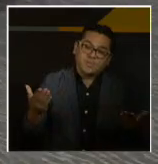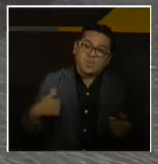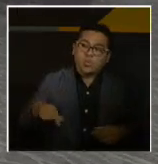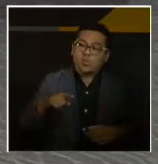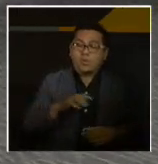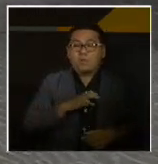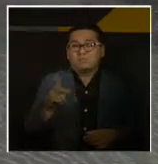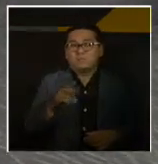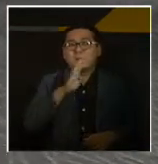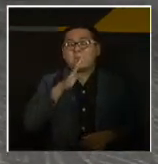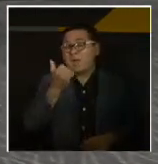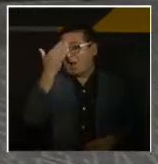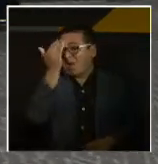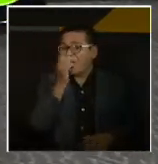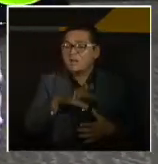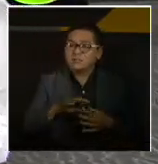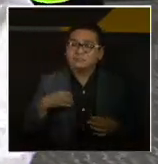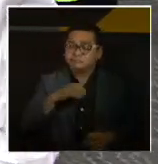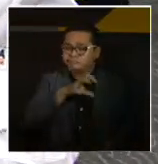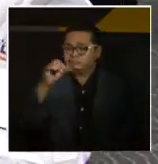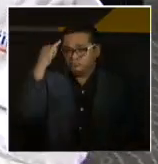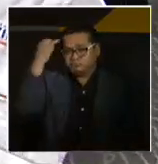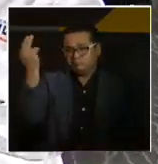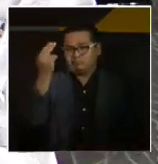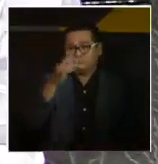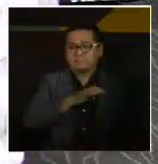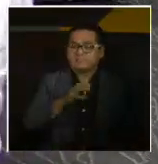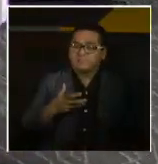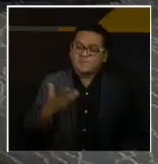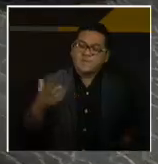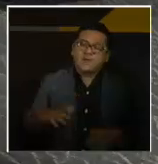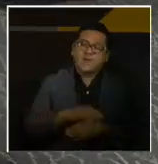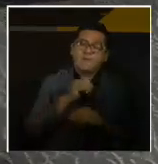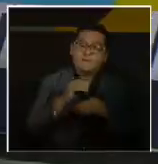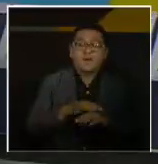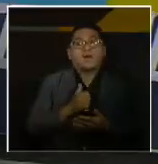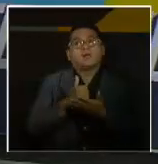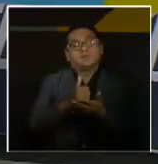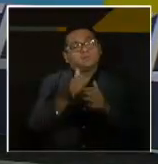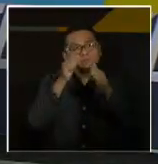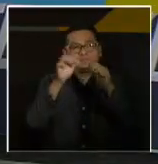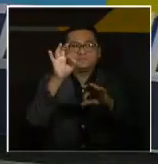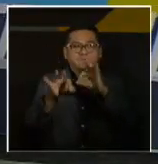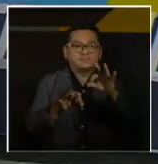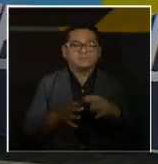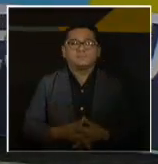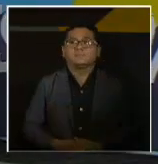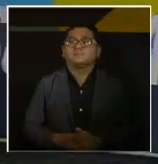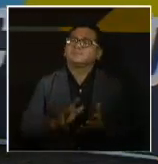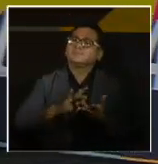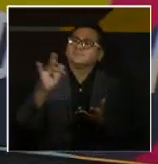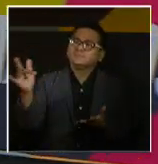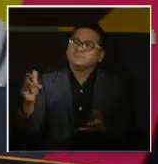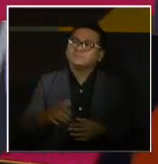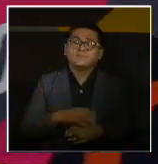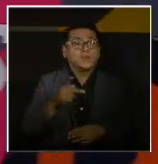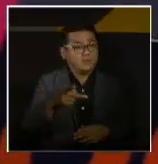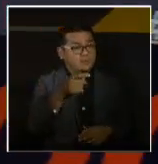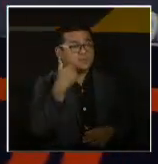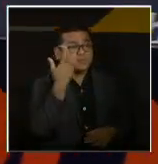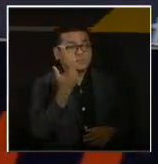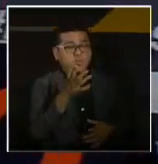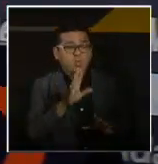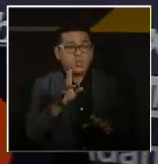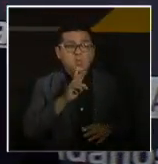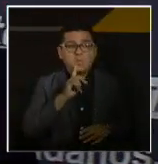nuestra población maya y nuestros campesinos nos necesitan, tenemos que estar allá para poder atenderles. Muchísimas gracias, candidato. ¿Deseas